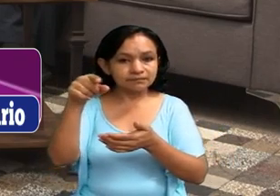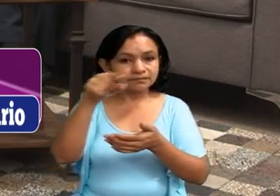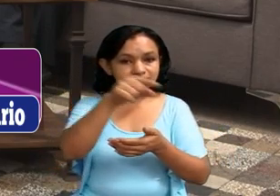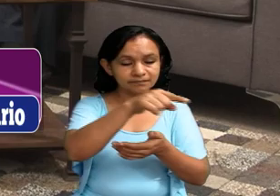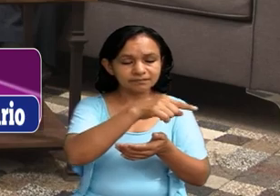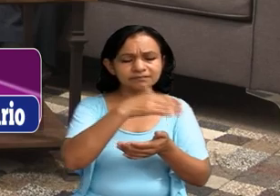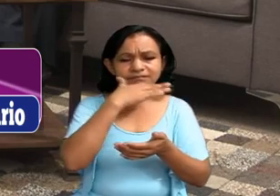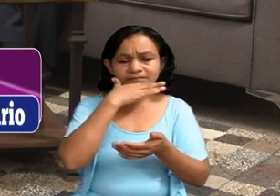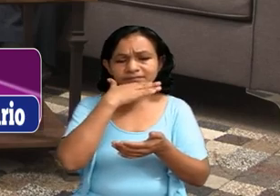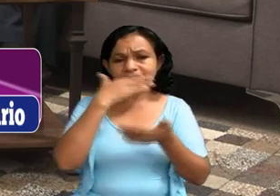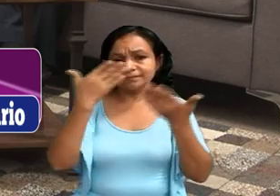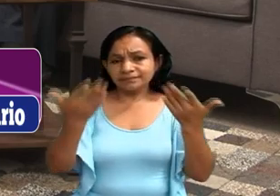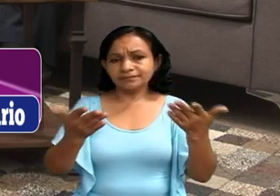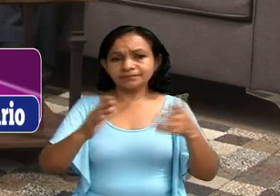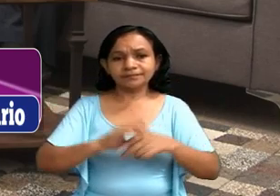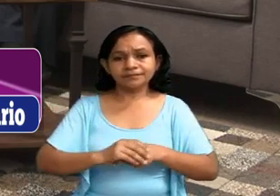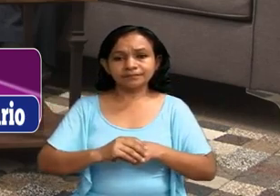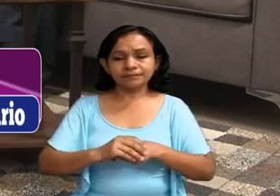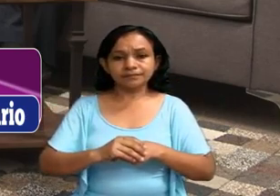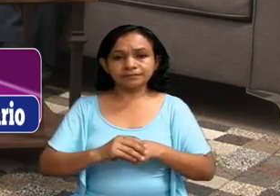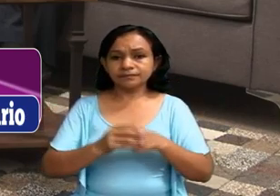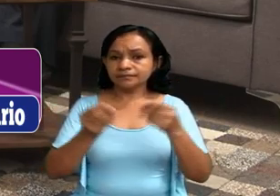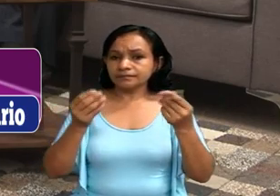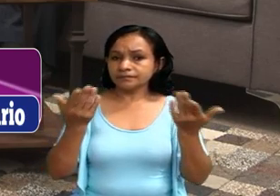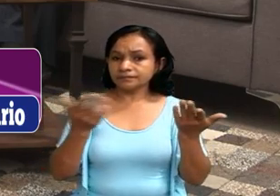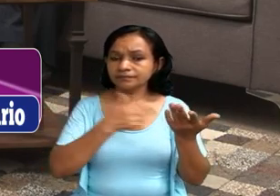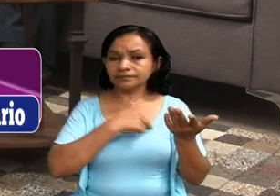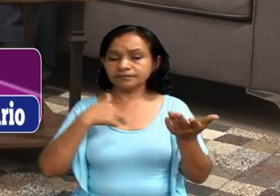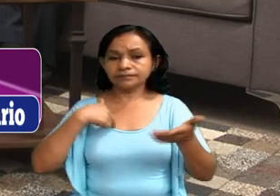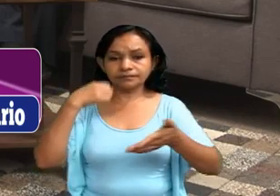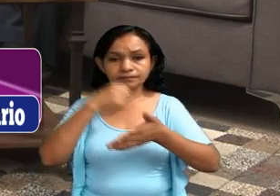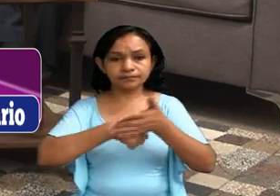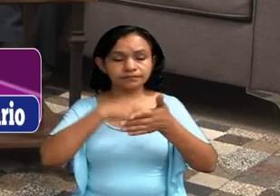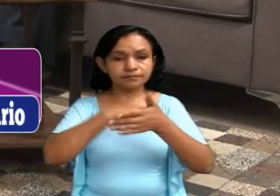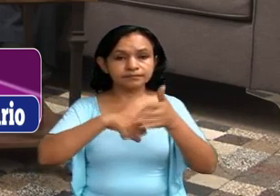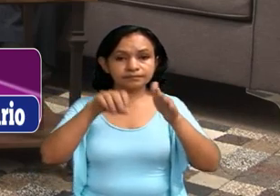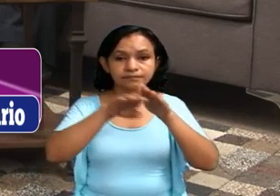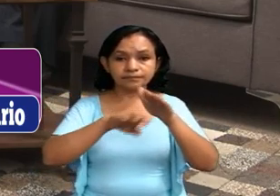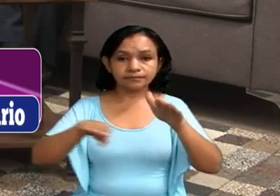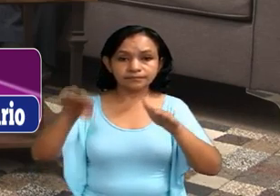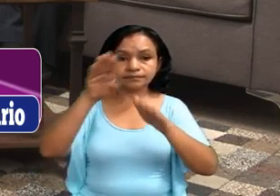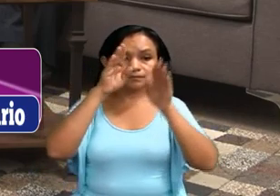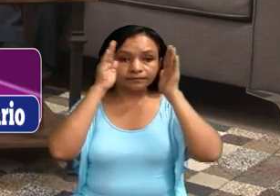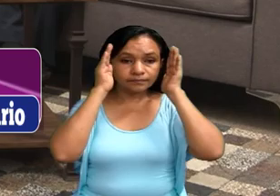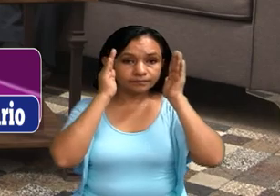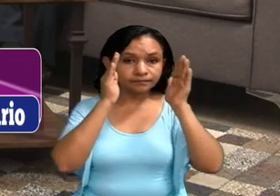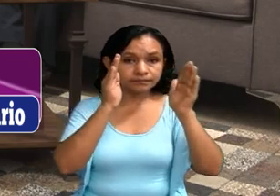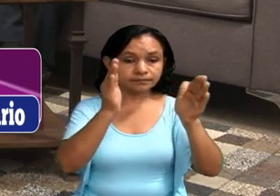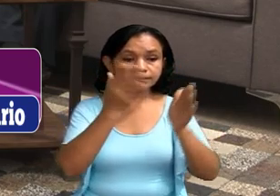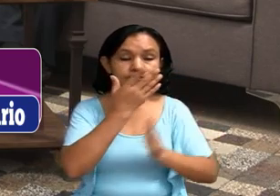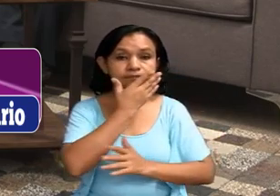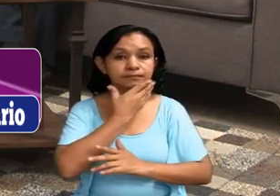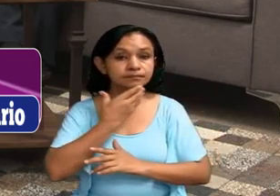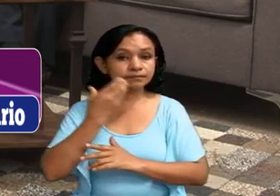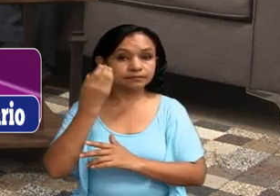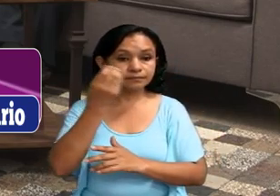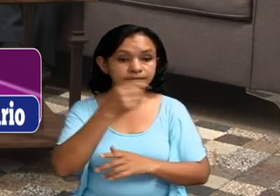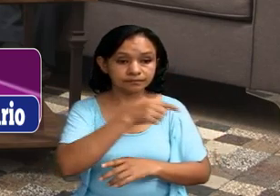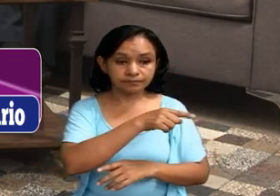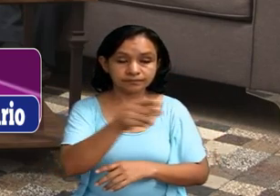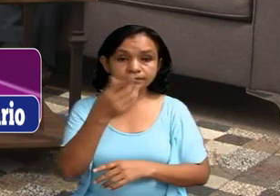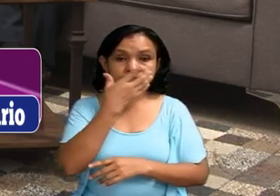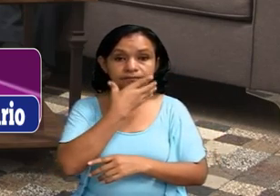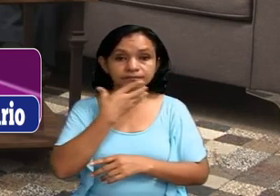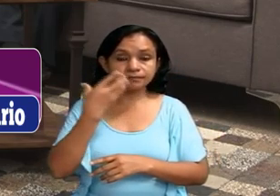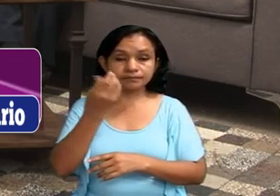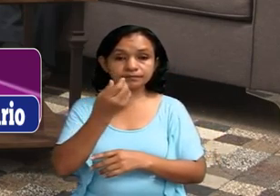algunos casos, pero en general estamos haciendo un esfuerzo más dirigido a que los jóvenes que van